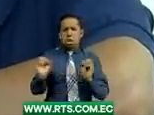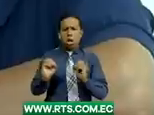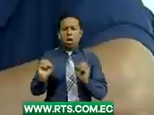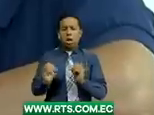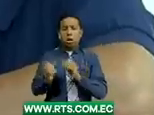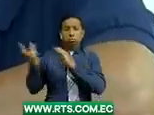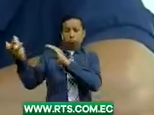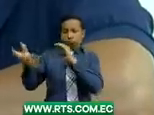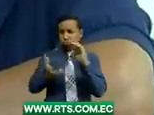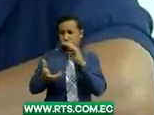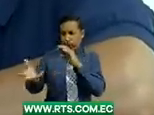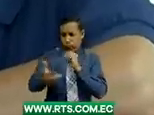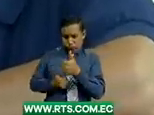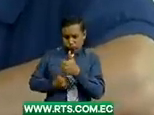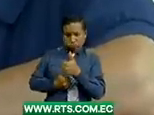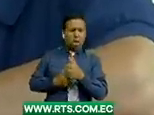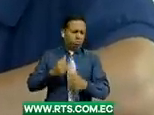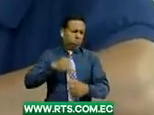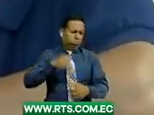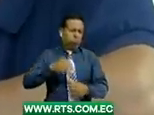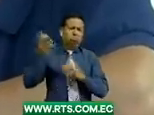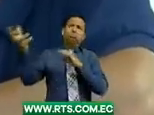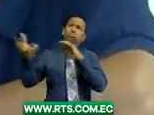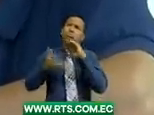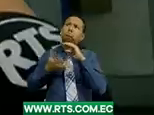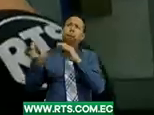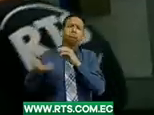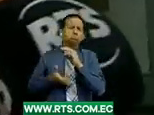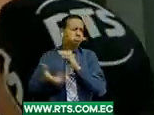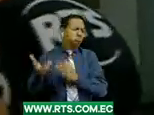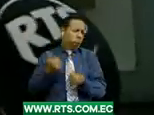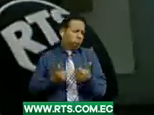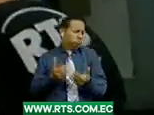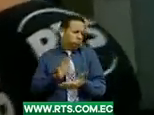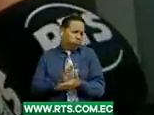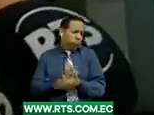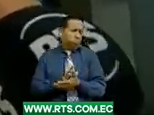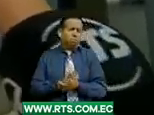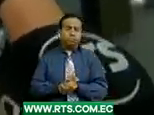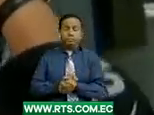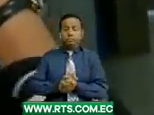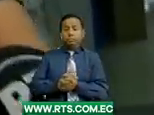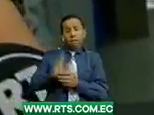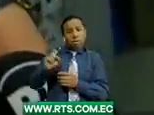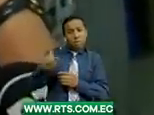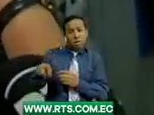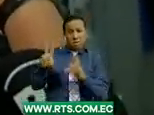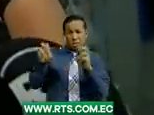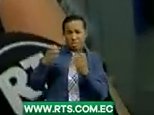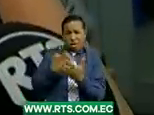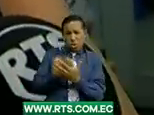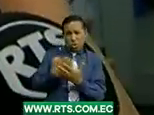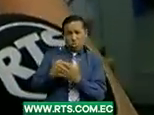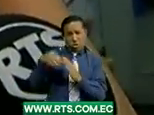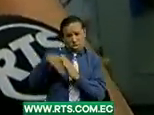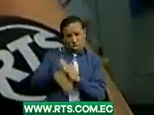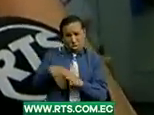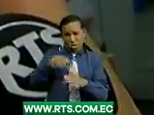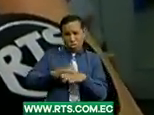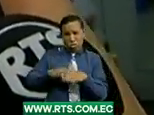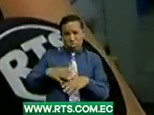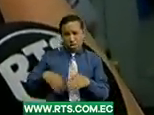Sí, importamos, no hay problema, todo marcha bien. ¿Ha afectado un poco la economía por el virus?